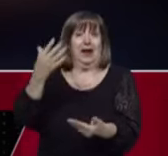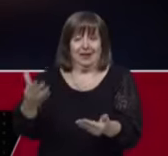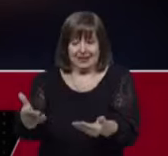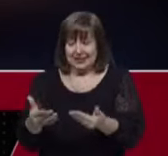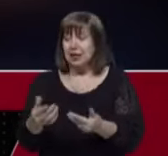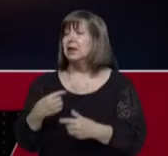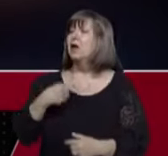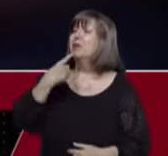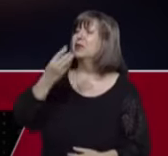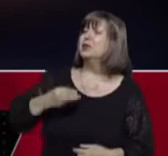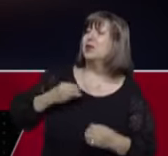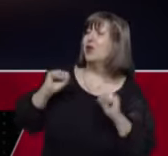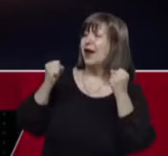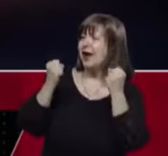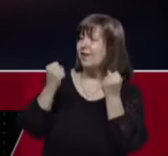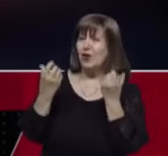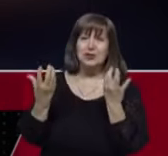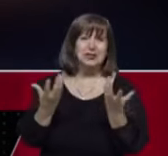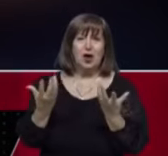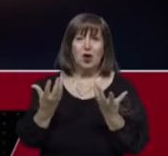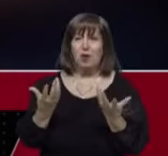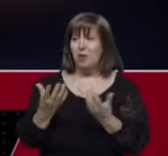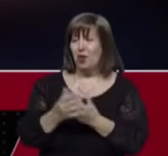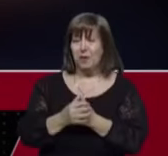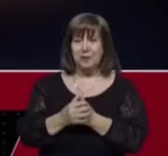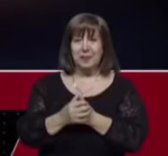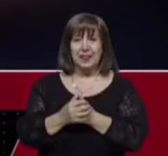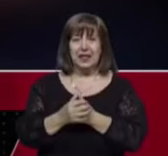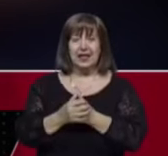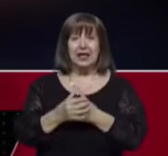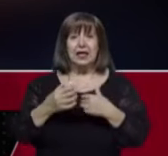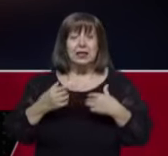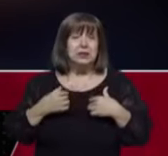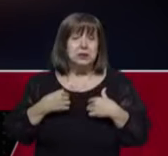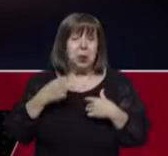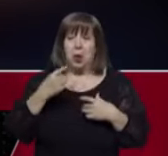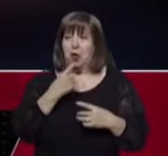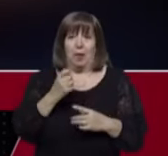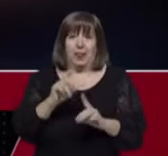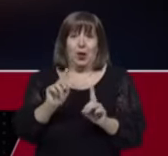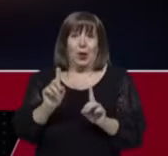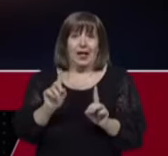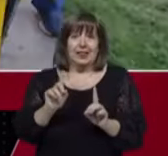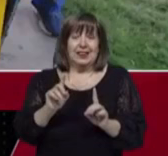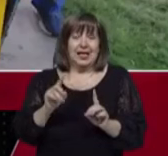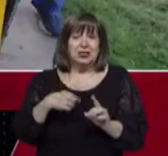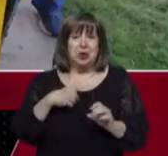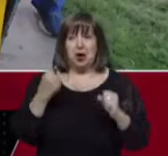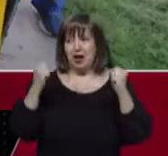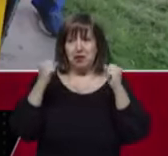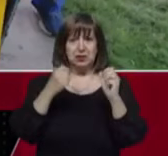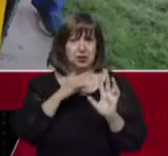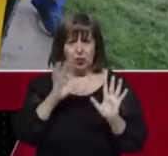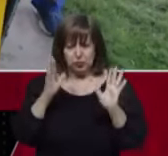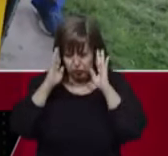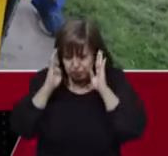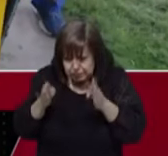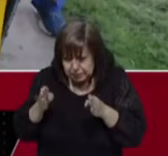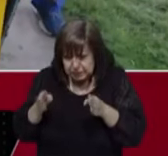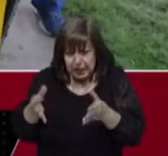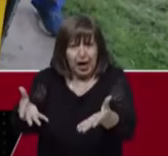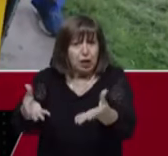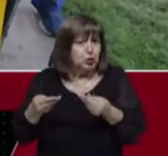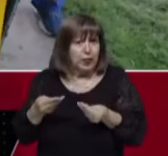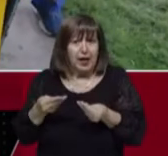nerviosa. ¿Qué sentiste? Porque tenías dos vidas ahí que dependían de vos. En ese momento no me daba cuenta de si estaba nerviosa, ¿no? Yo sabía que tenía que